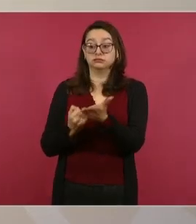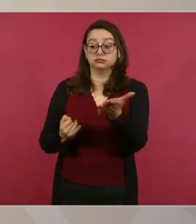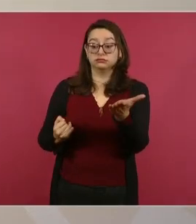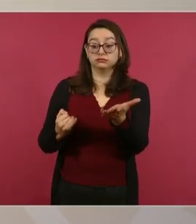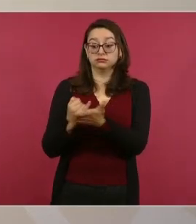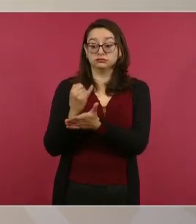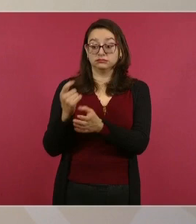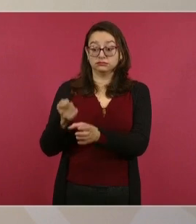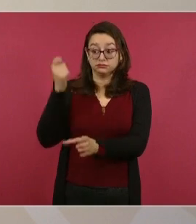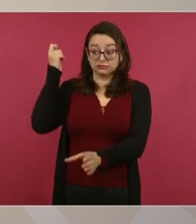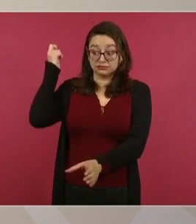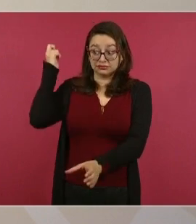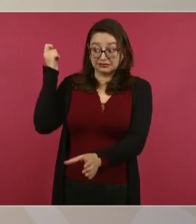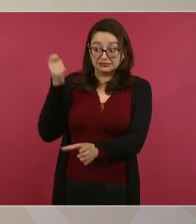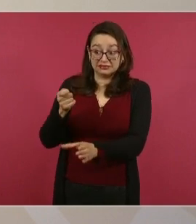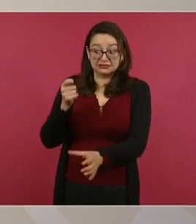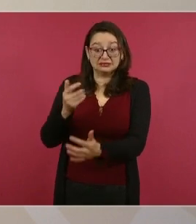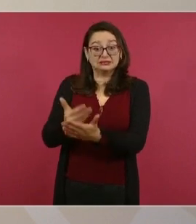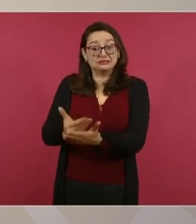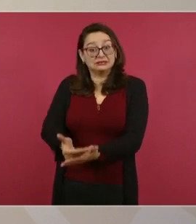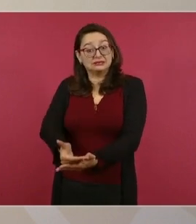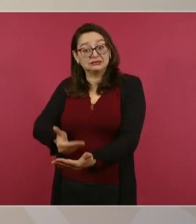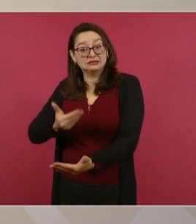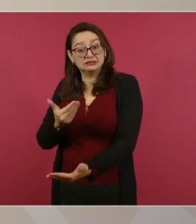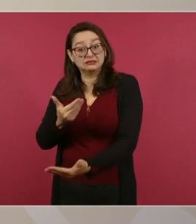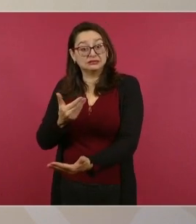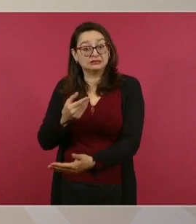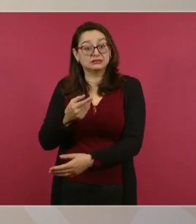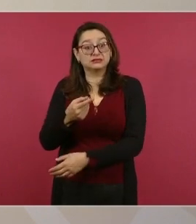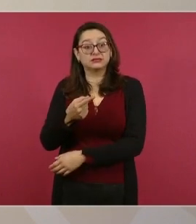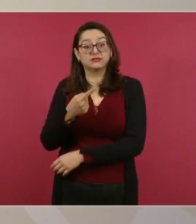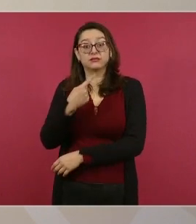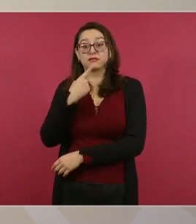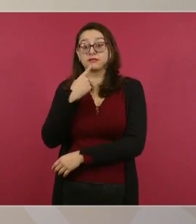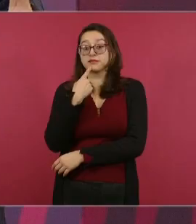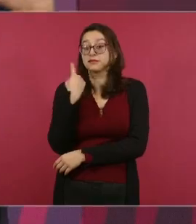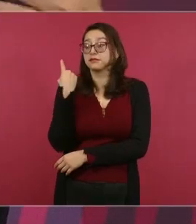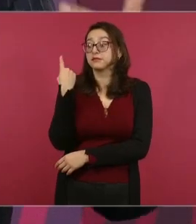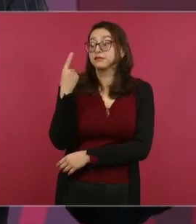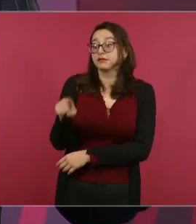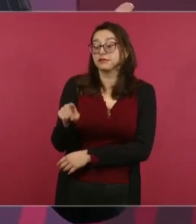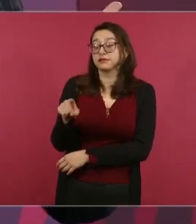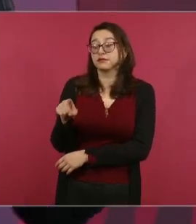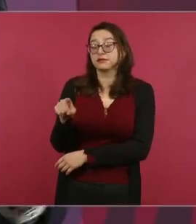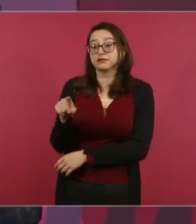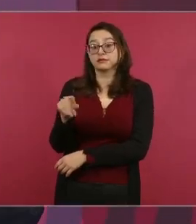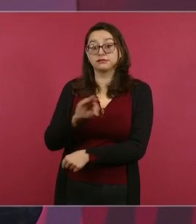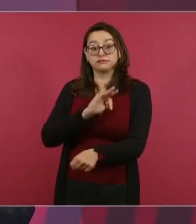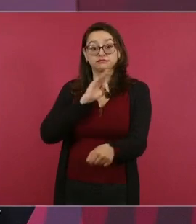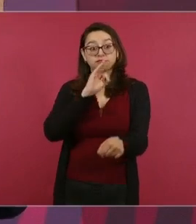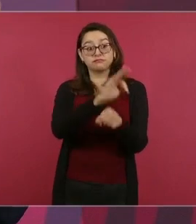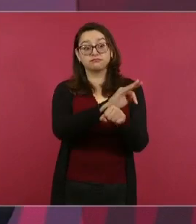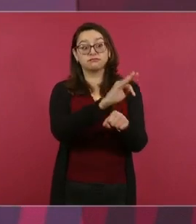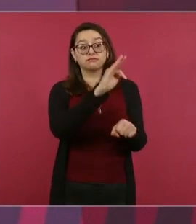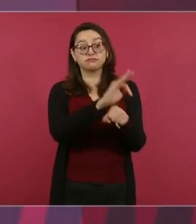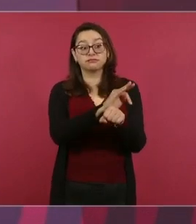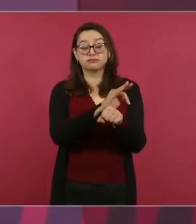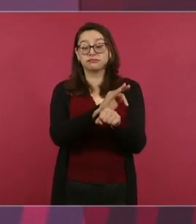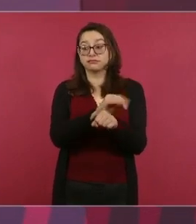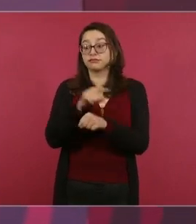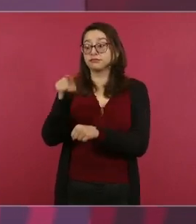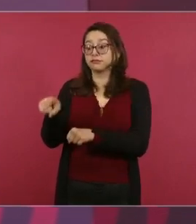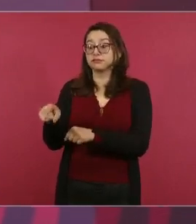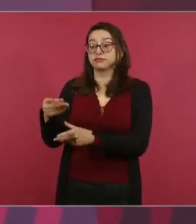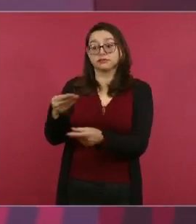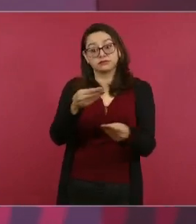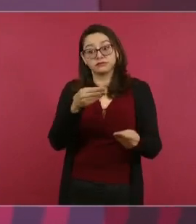se presenta un amparo para que pase el asunto a la Corte y le llega a